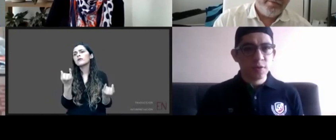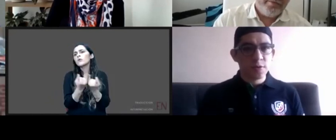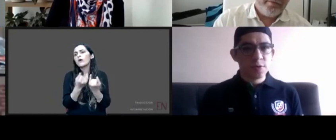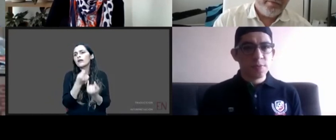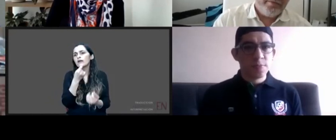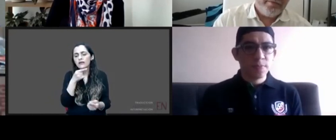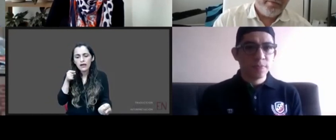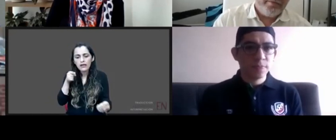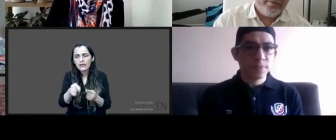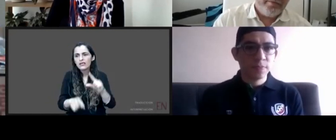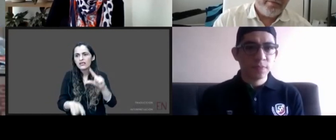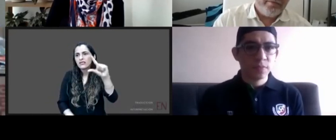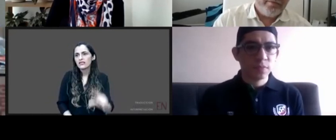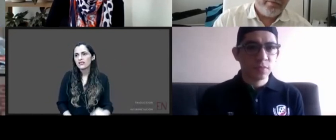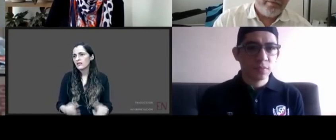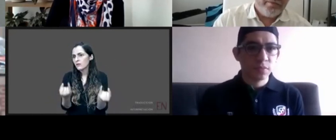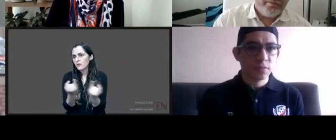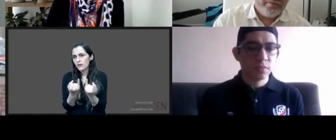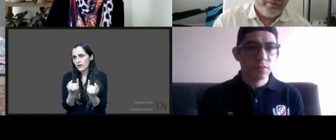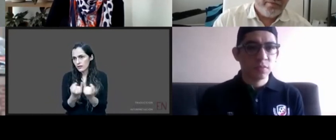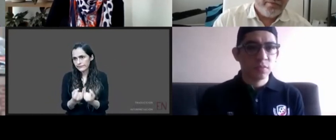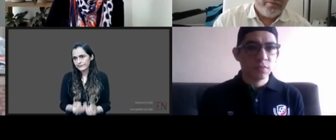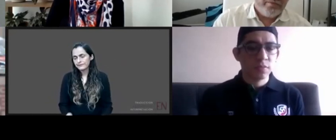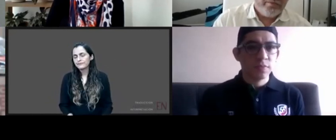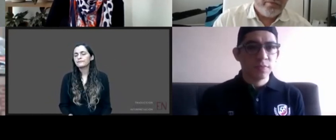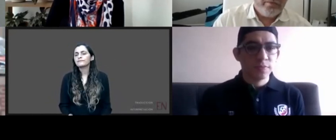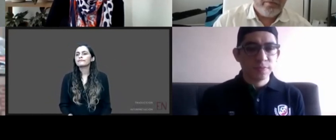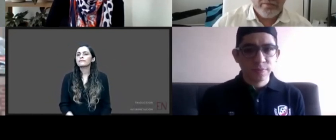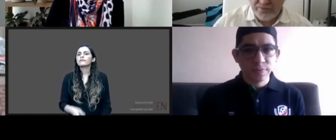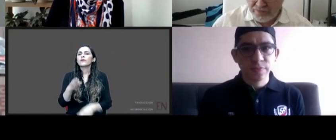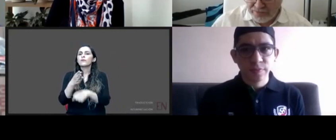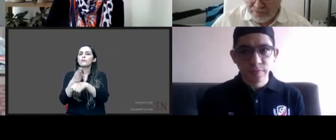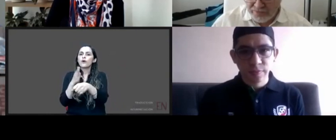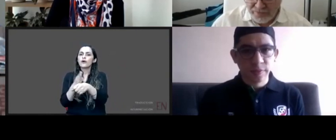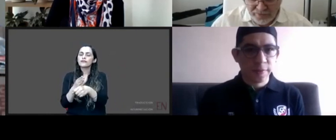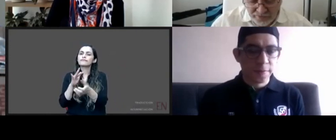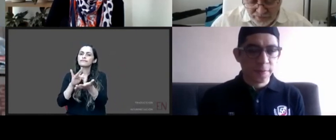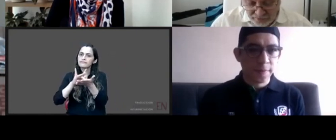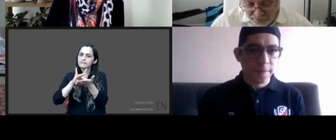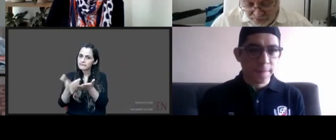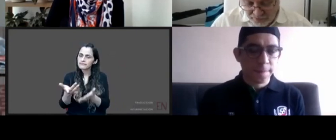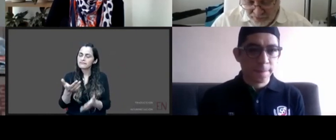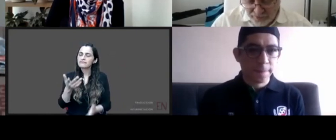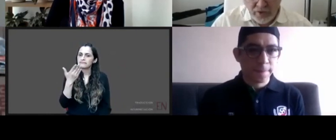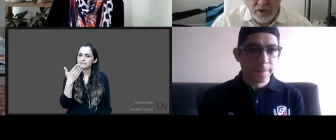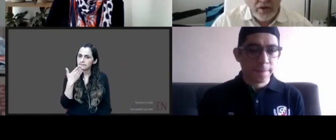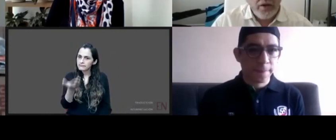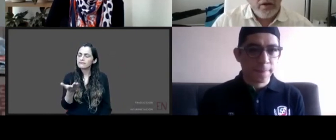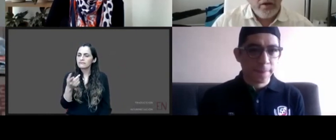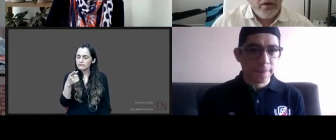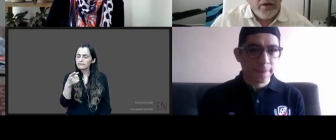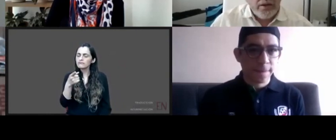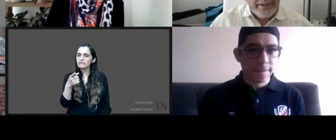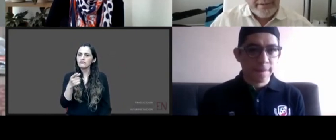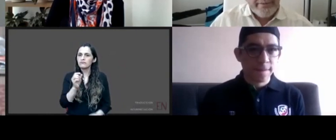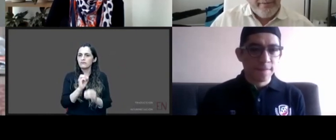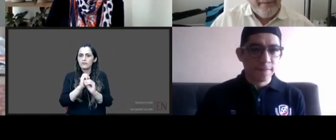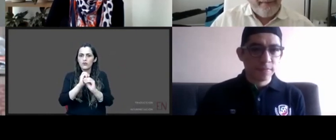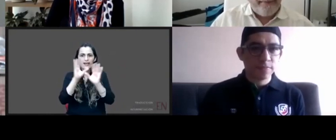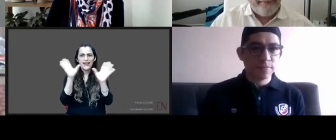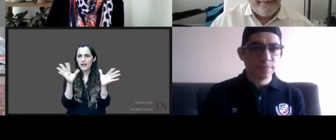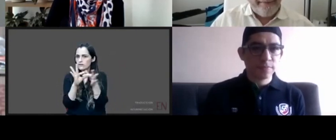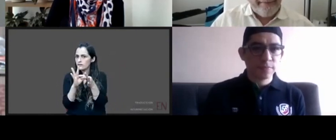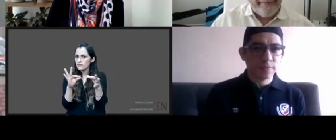Muy bien, Boris, pues bastante, bastante completo el panorama desde lo más amplio, desde lo histórico, de cómo